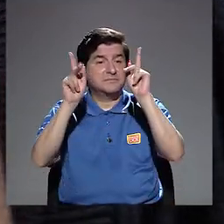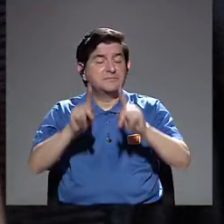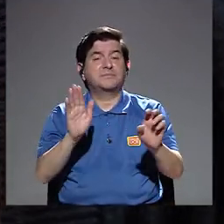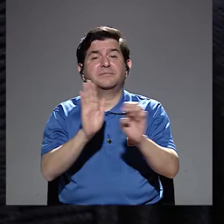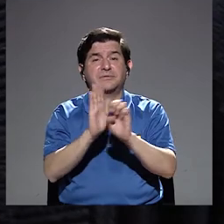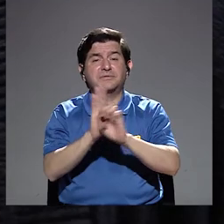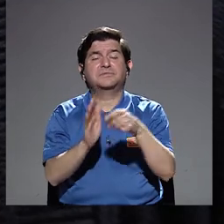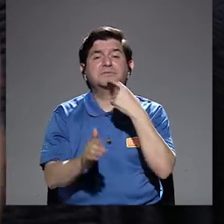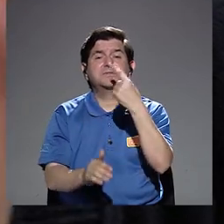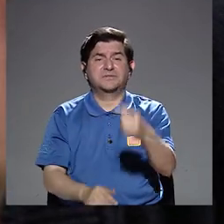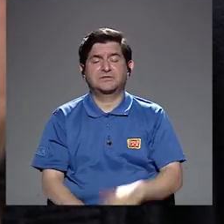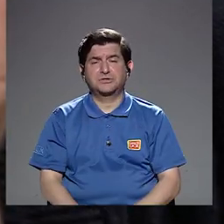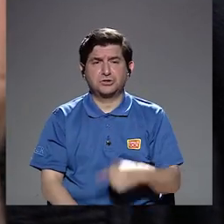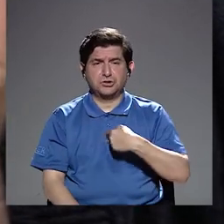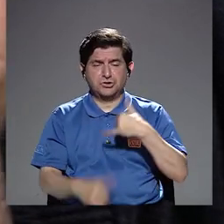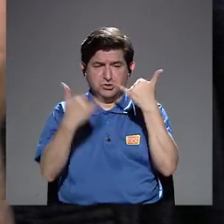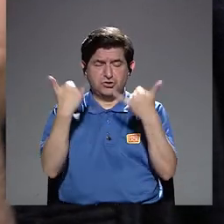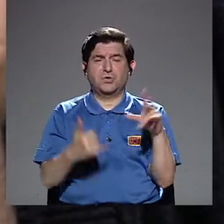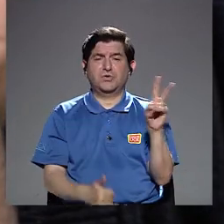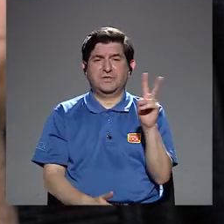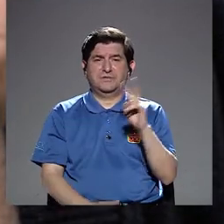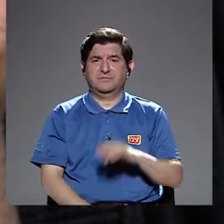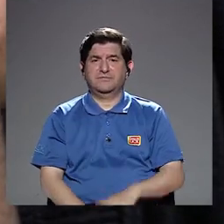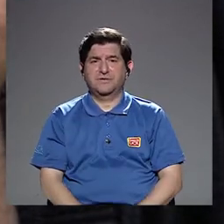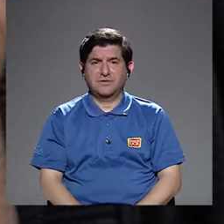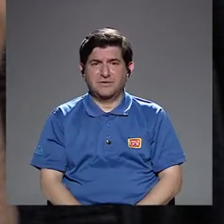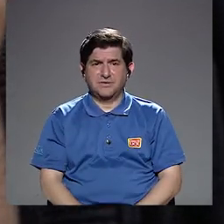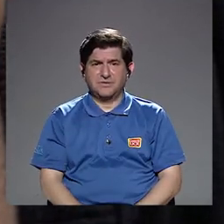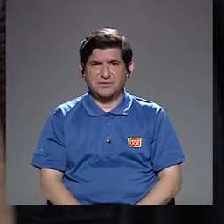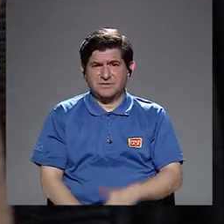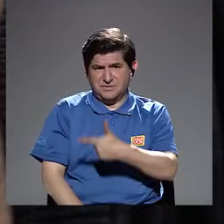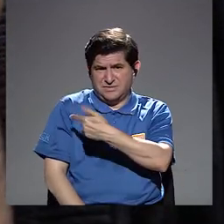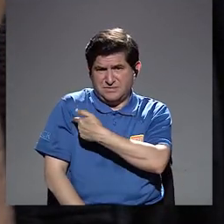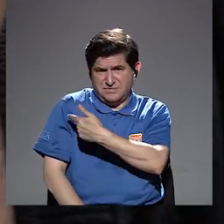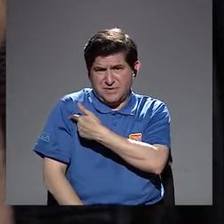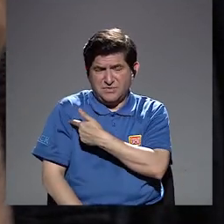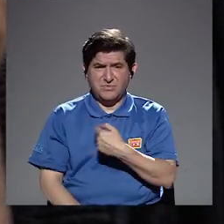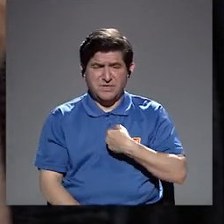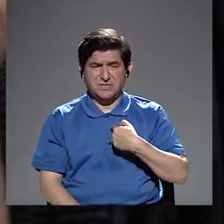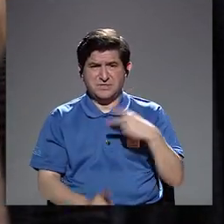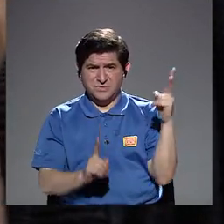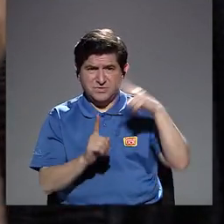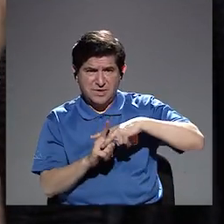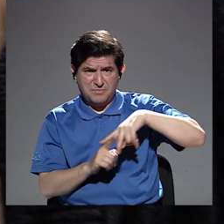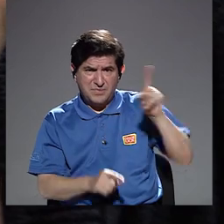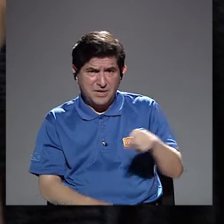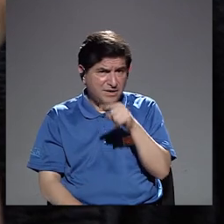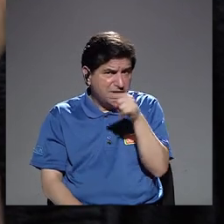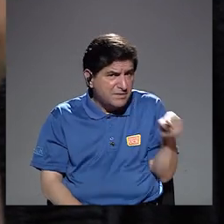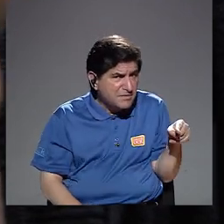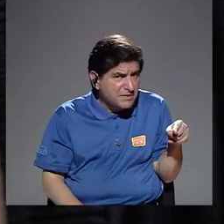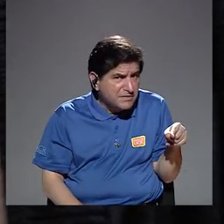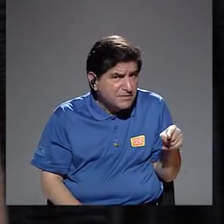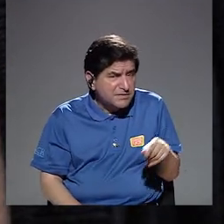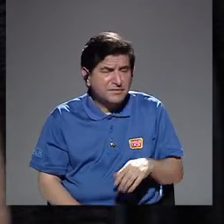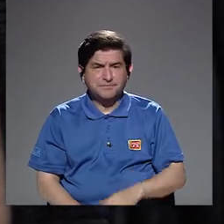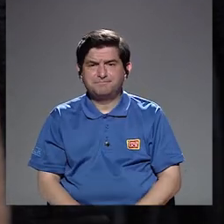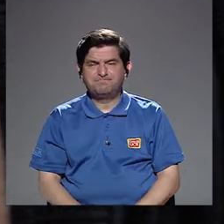que, por ejemplo, dice, bueno, ya yo tengo el virus, entonces, ¿será que la vacuna, si me la pongo, me quita el virus?